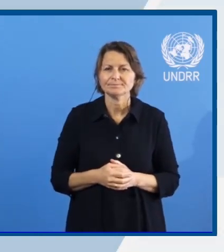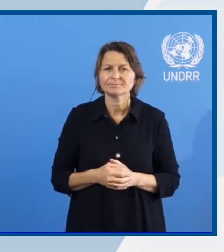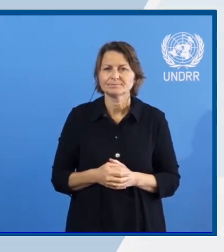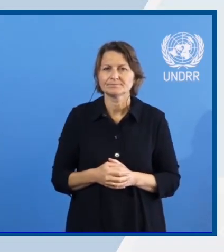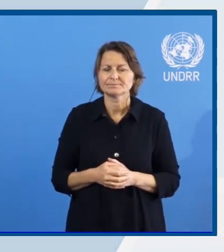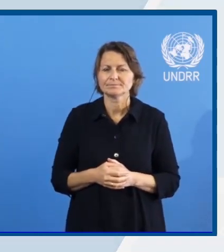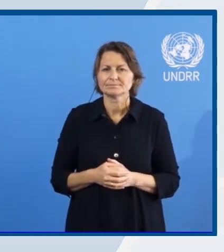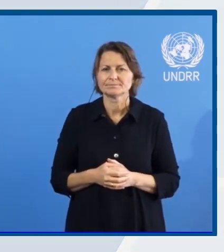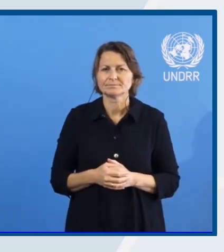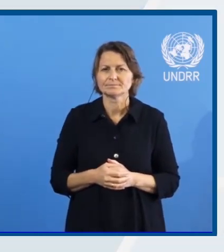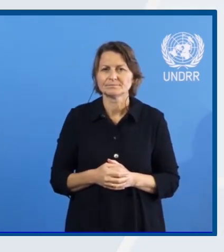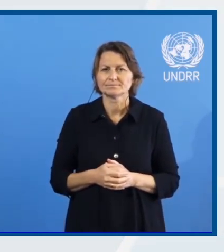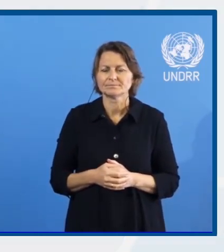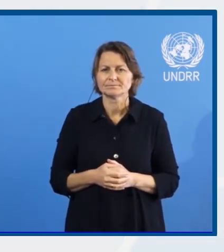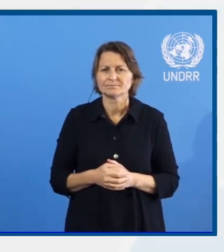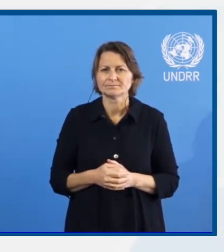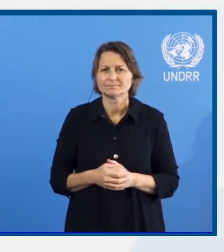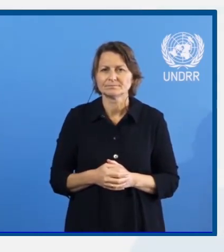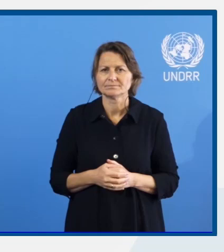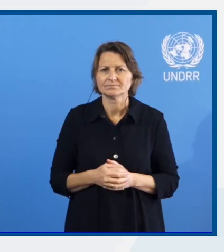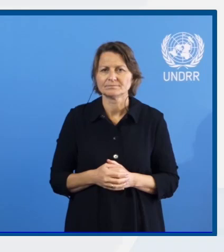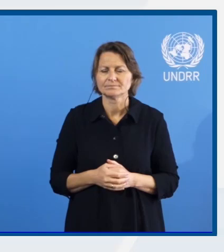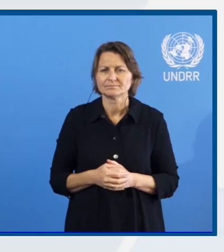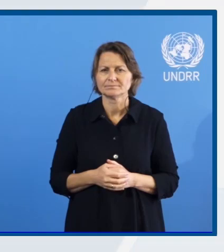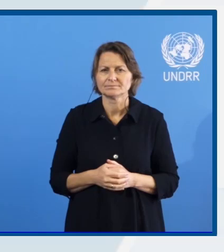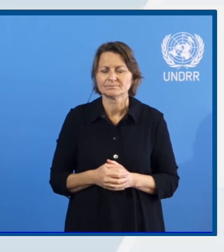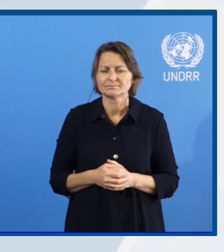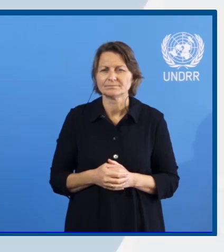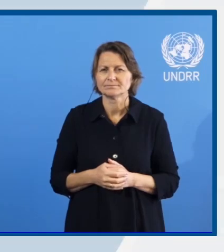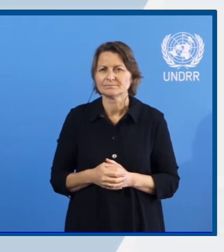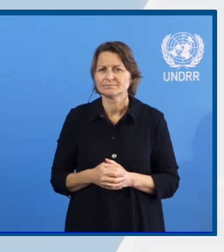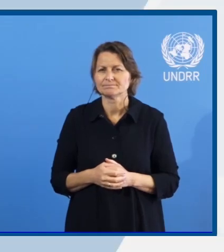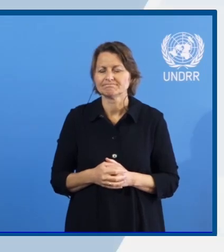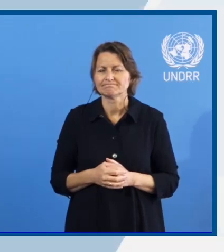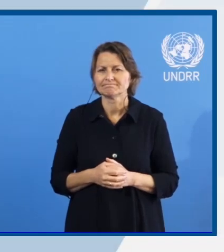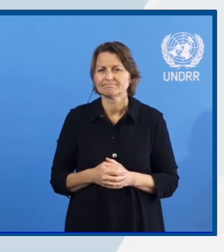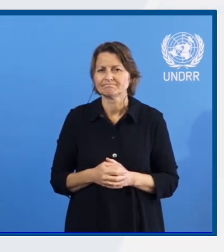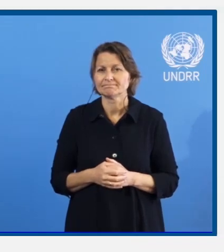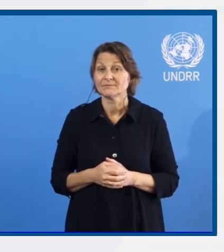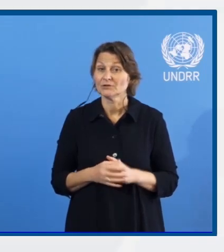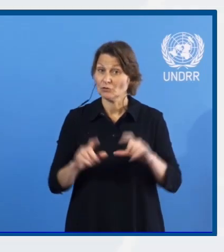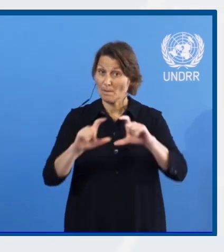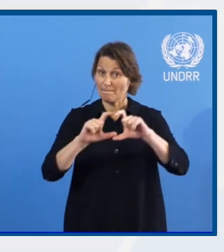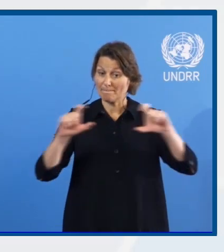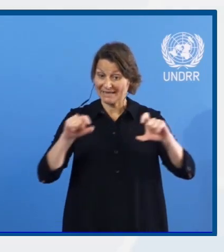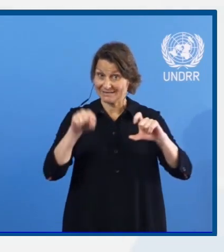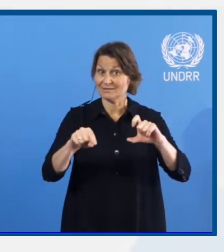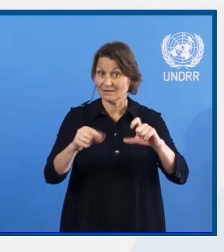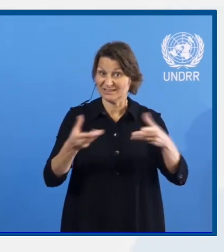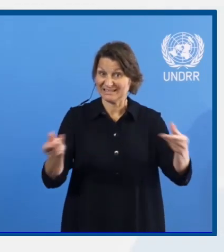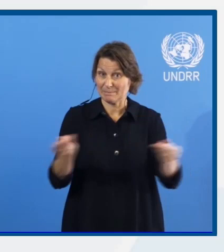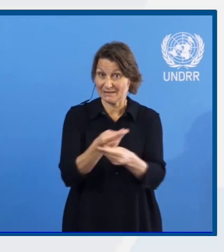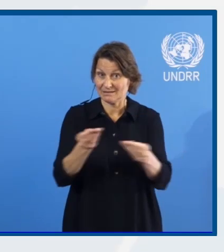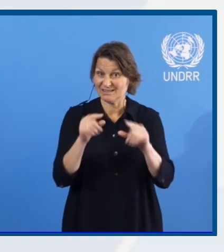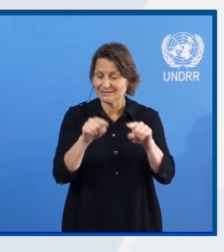porque dentro de la lógica del negocio debería considerarse un adecuado análisis del riesgo para resolver hacia dónde